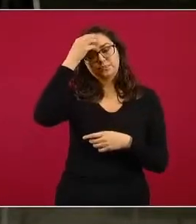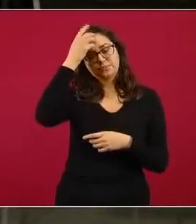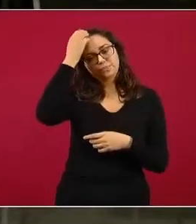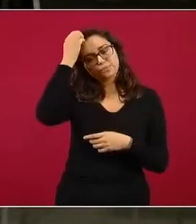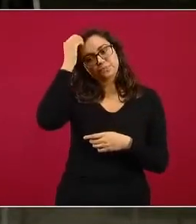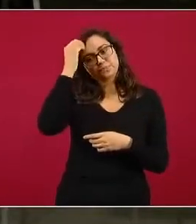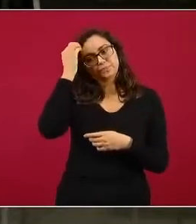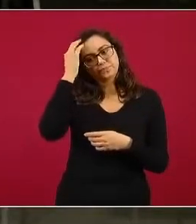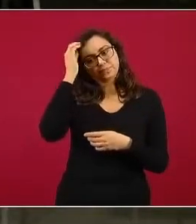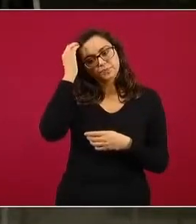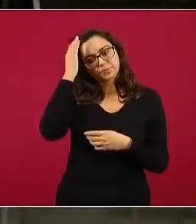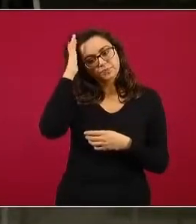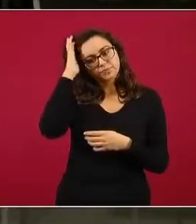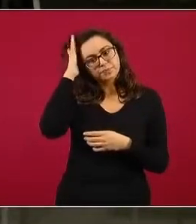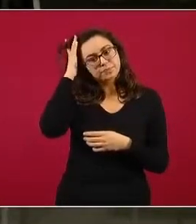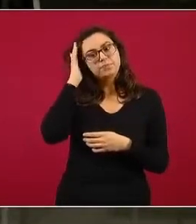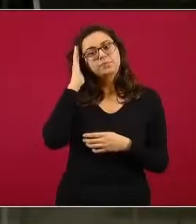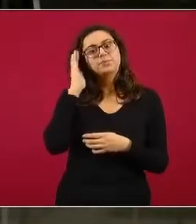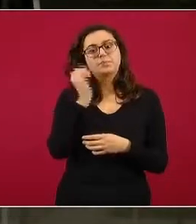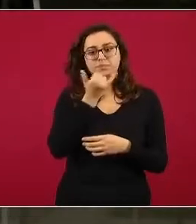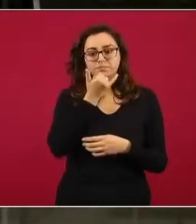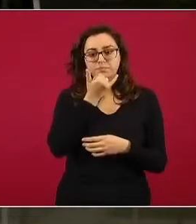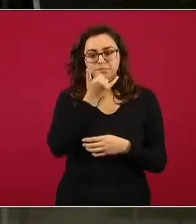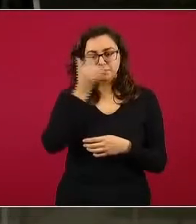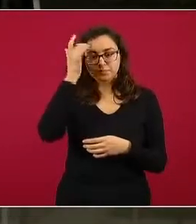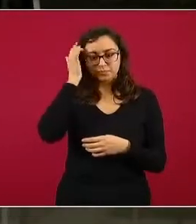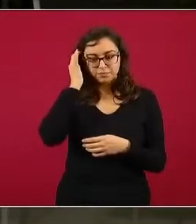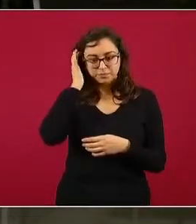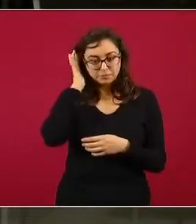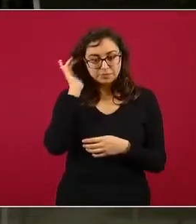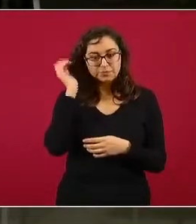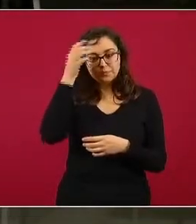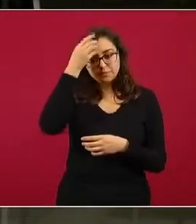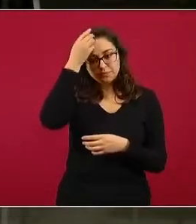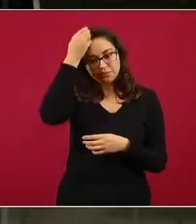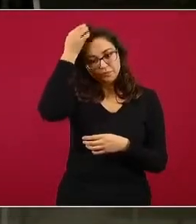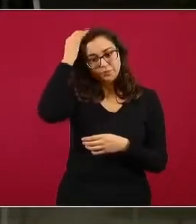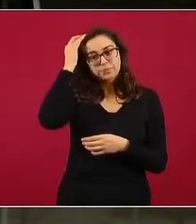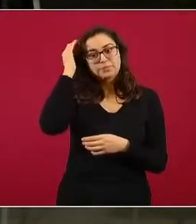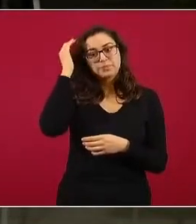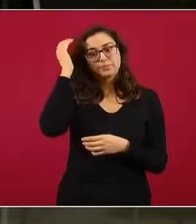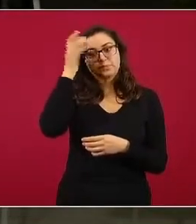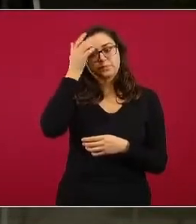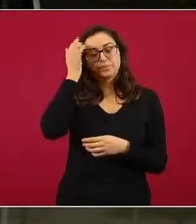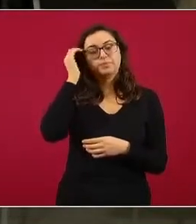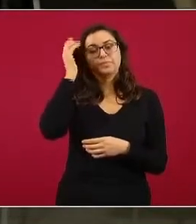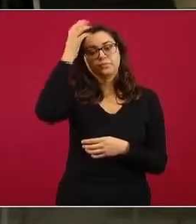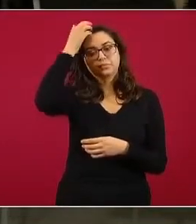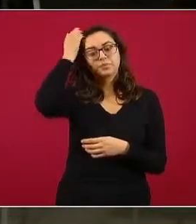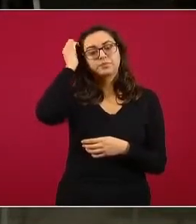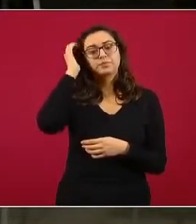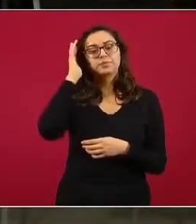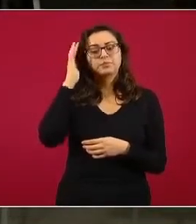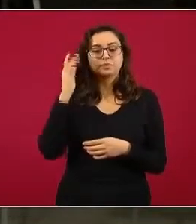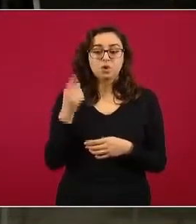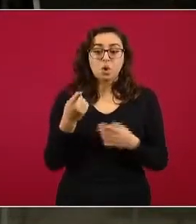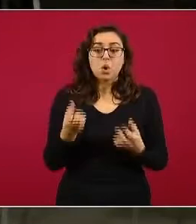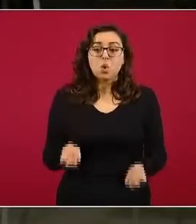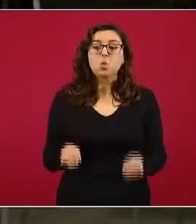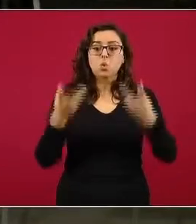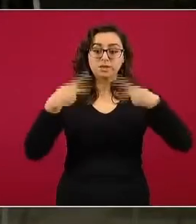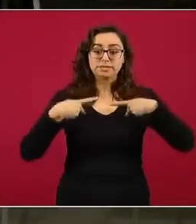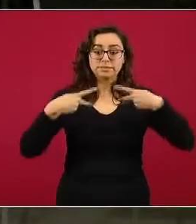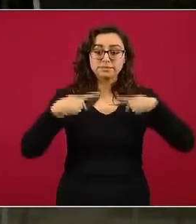de esta segunda ola de la pandemia, cuántas personas están recibiendo o que les está informando las